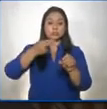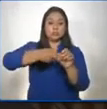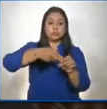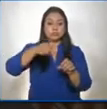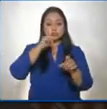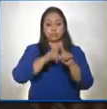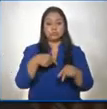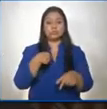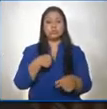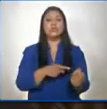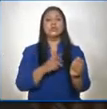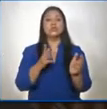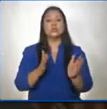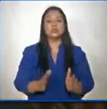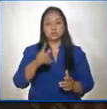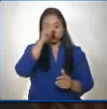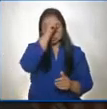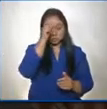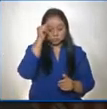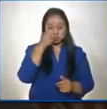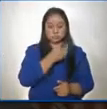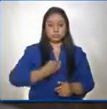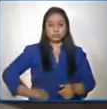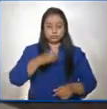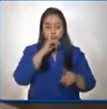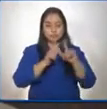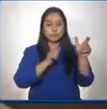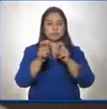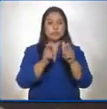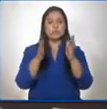doctor Alejandro Yamatei, presidente constitucional de la República y coordinador del CONADUR.